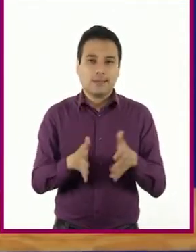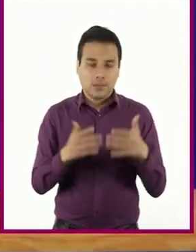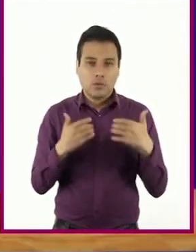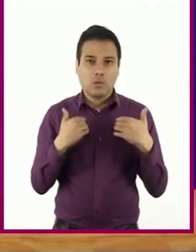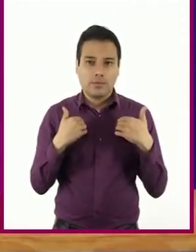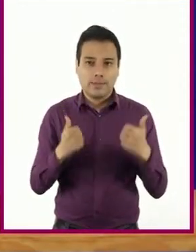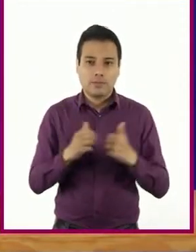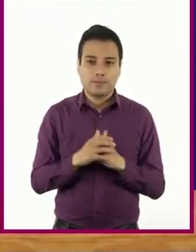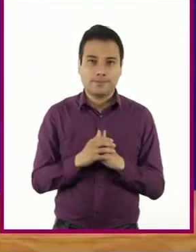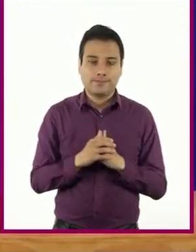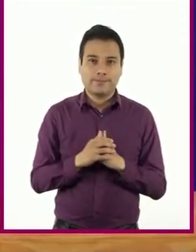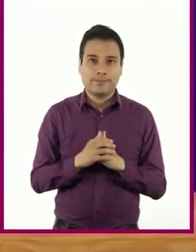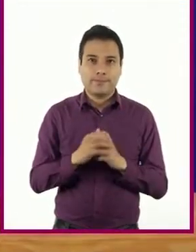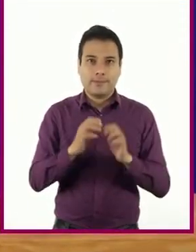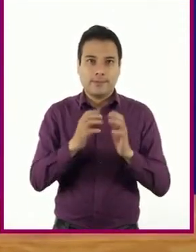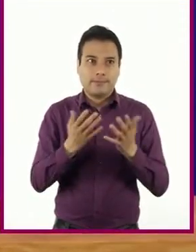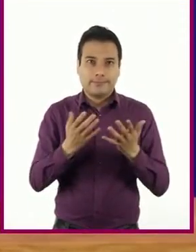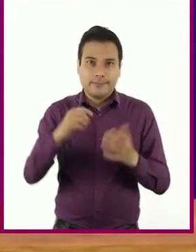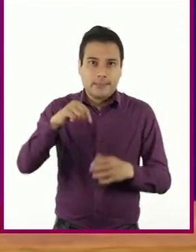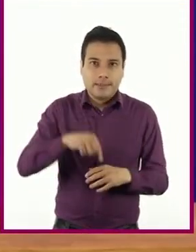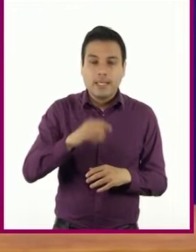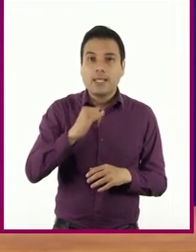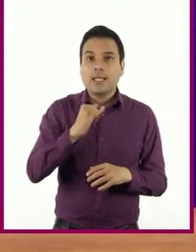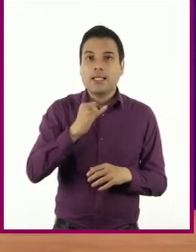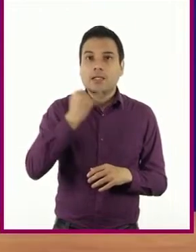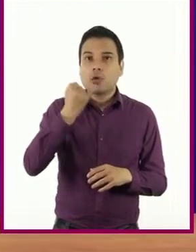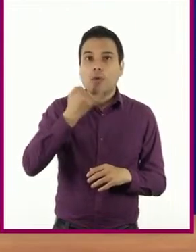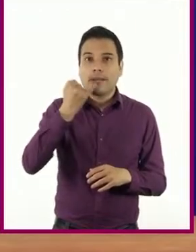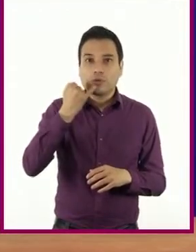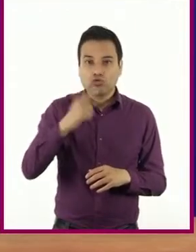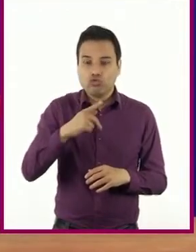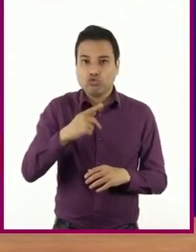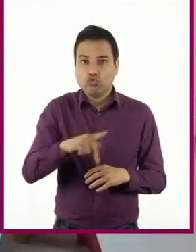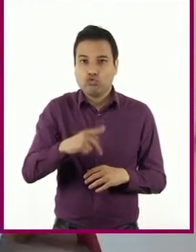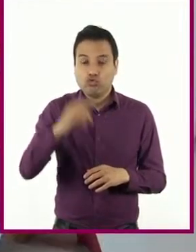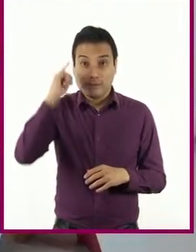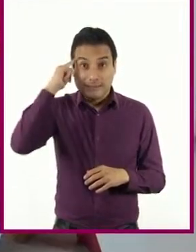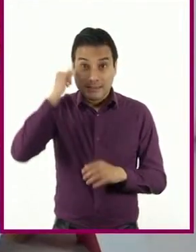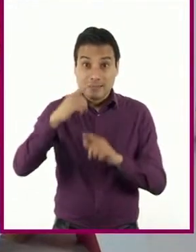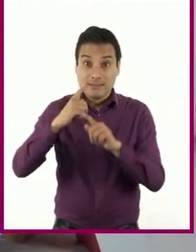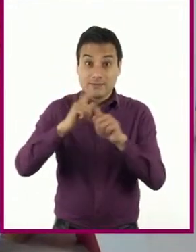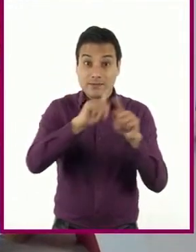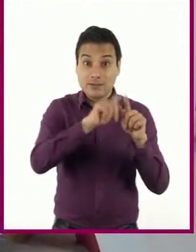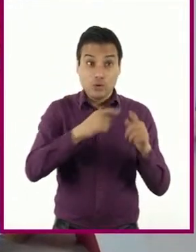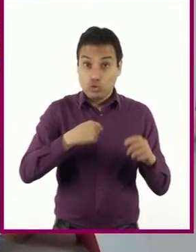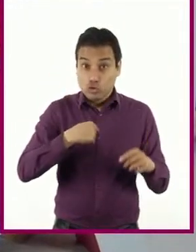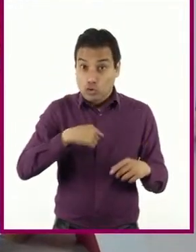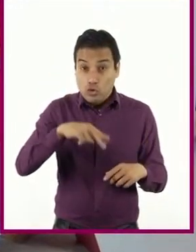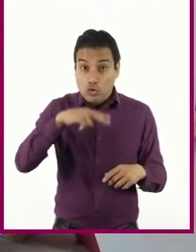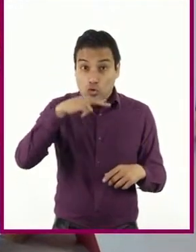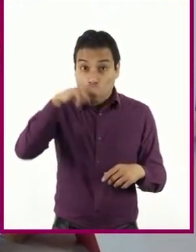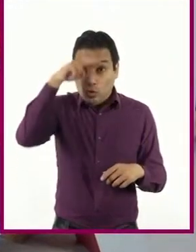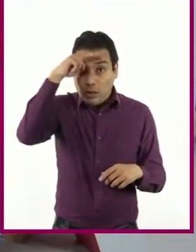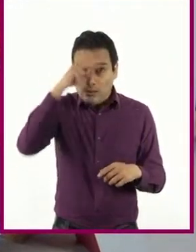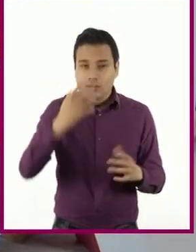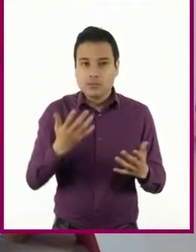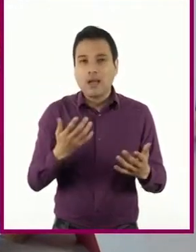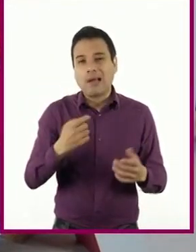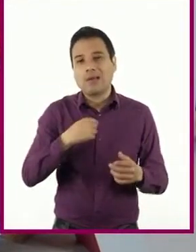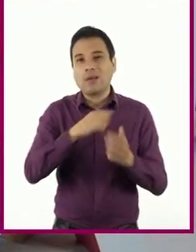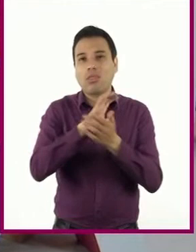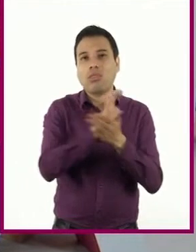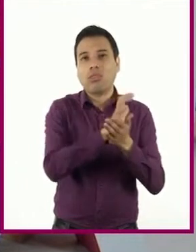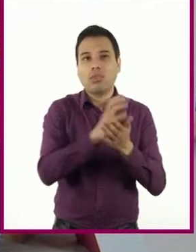Entonces, si ignoramos nuestras lenguas, es más fácil discriminarlas solo porque no las